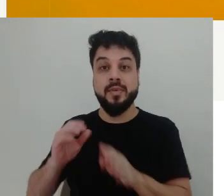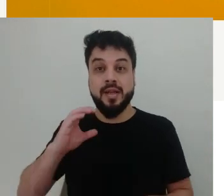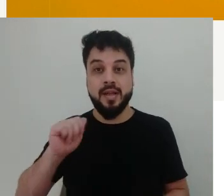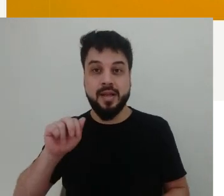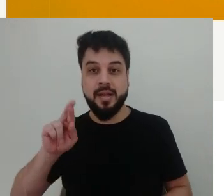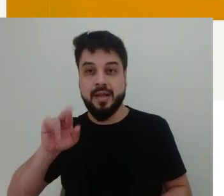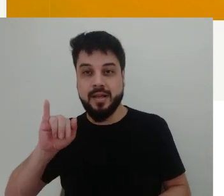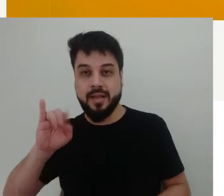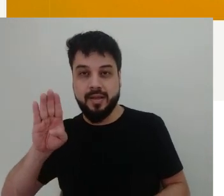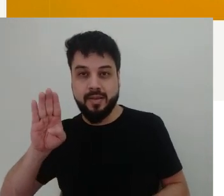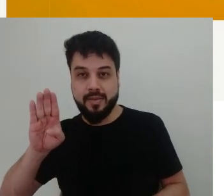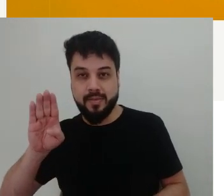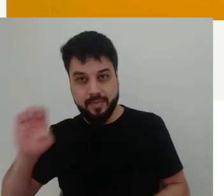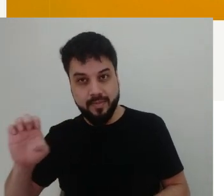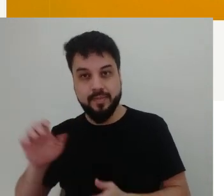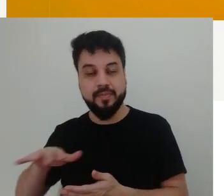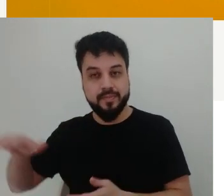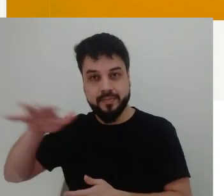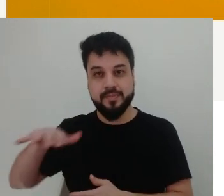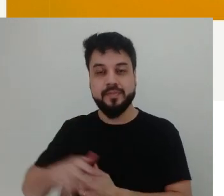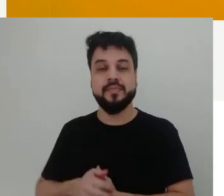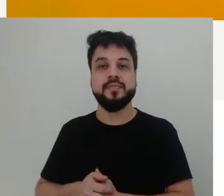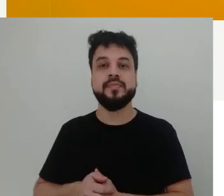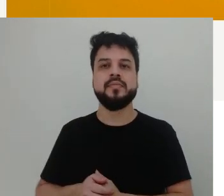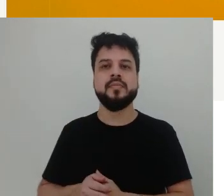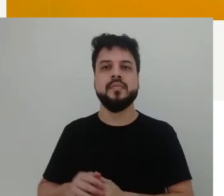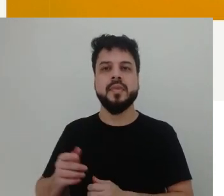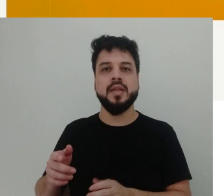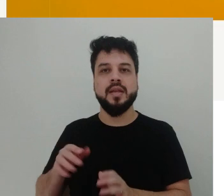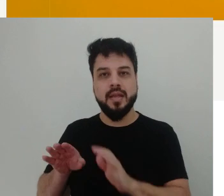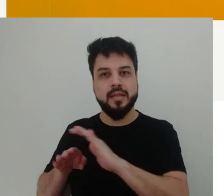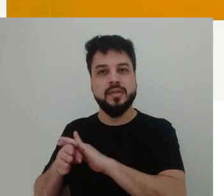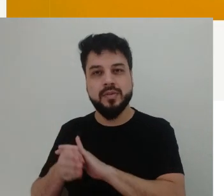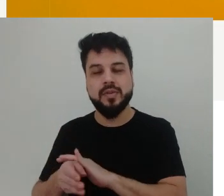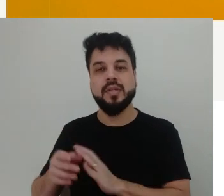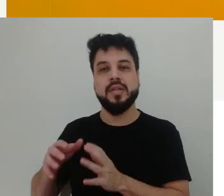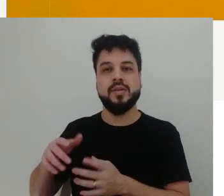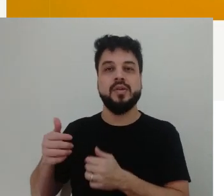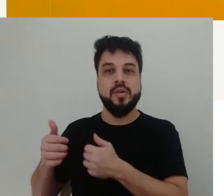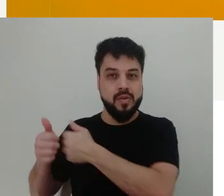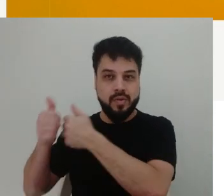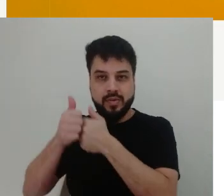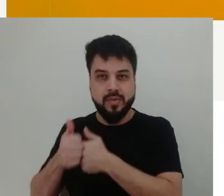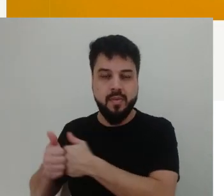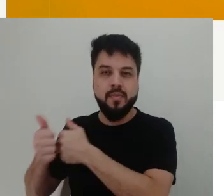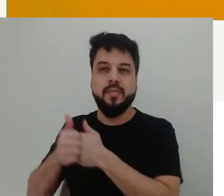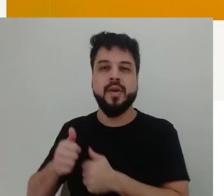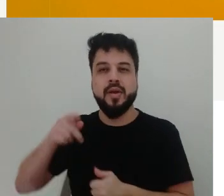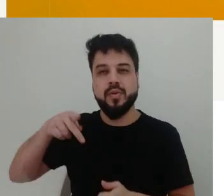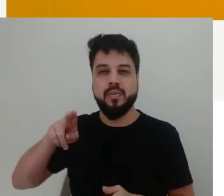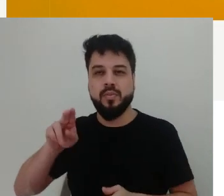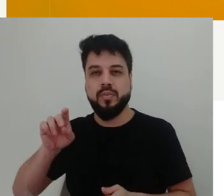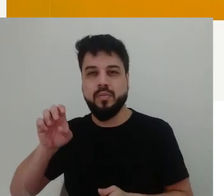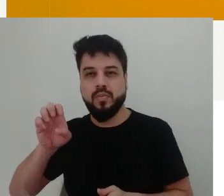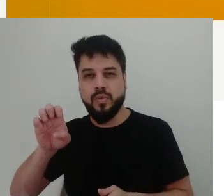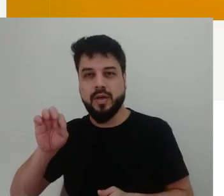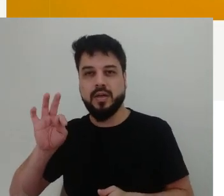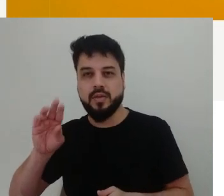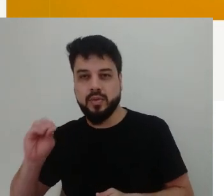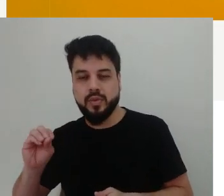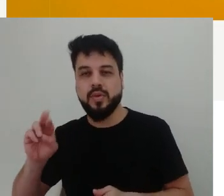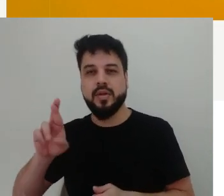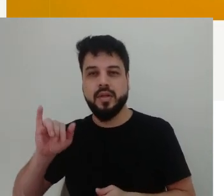tipo de reflexión para ir generando unos referentes propios del tipo de gestión cultural, ¿verdad?, que